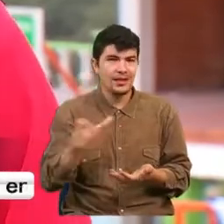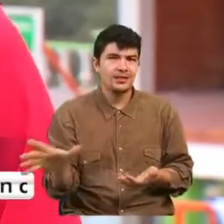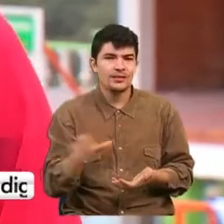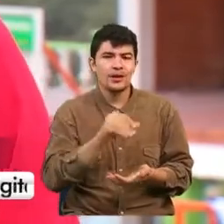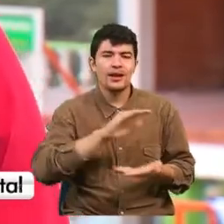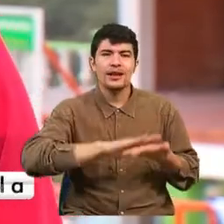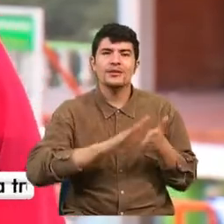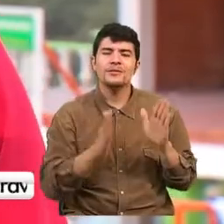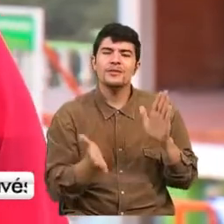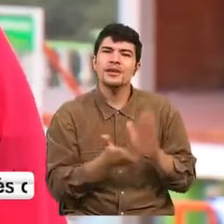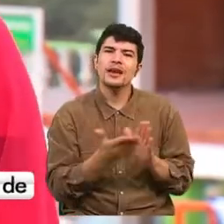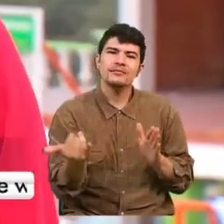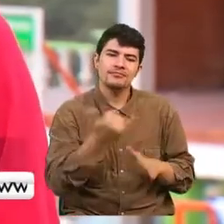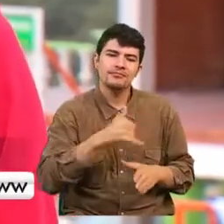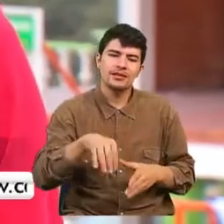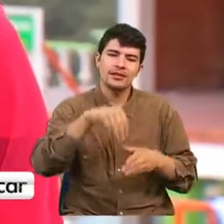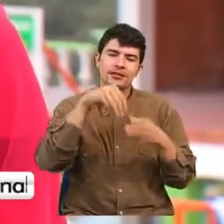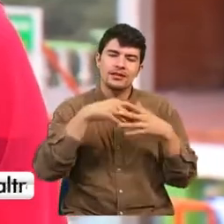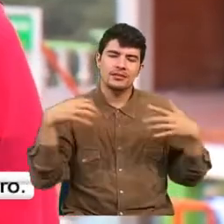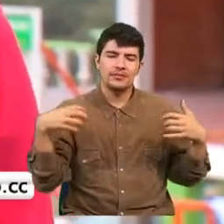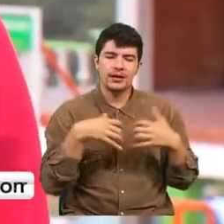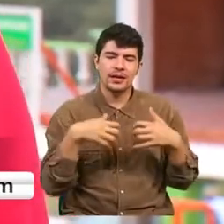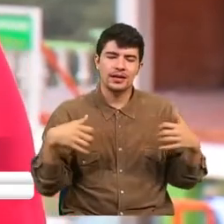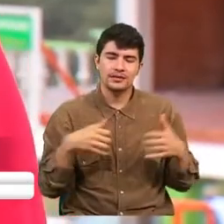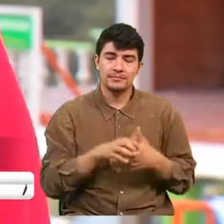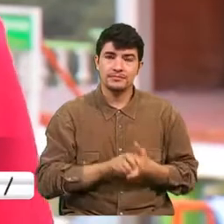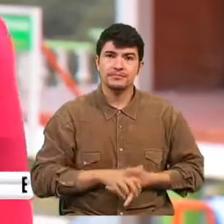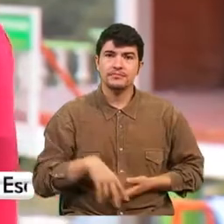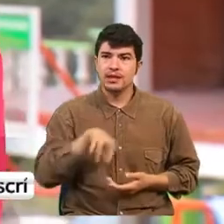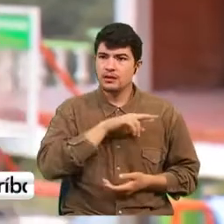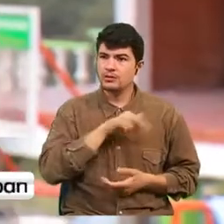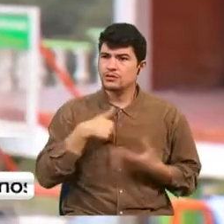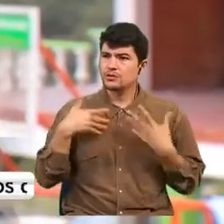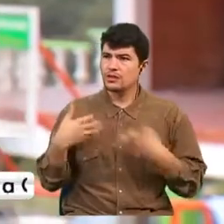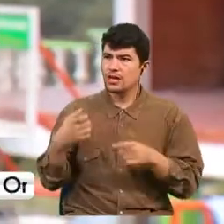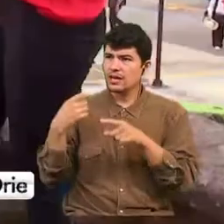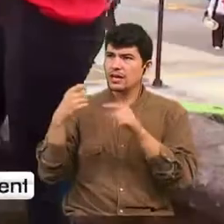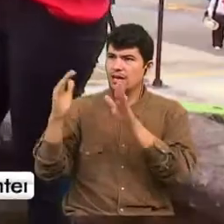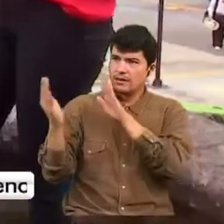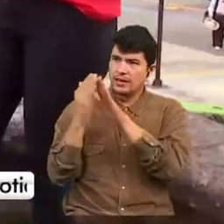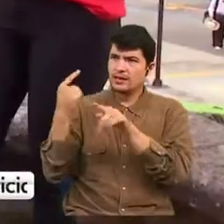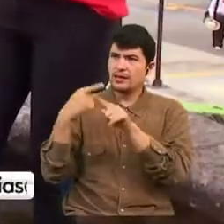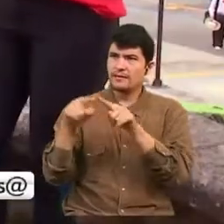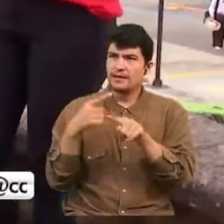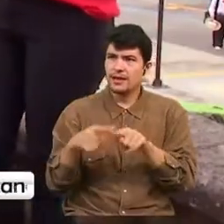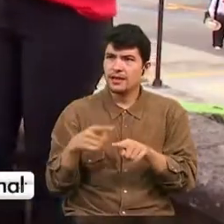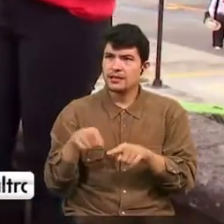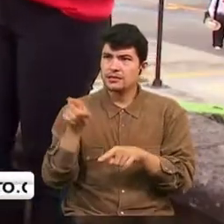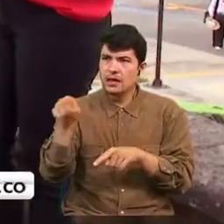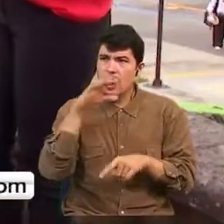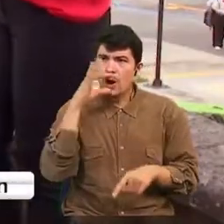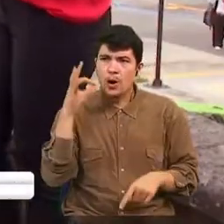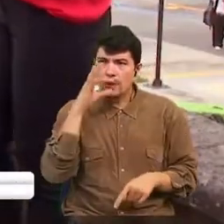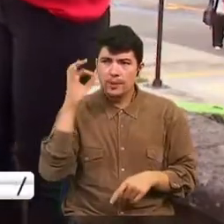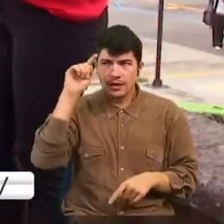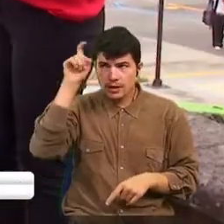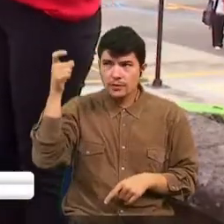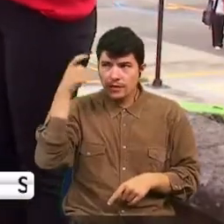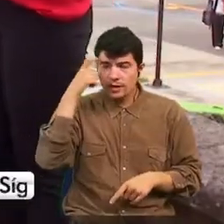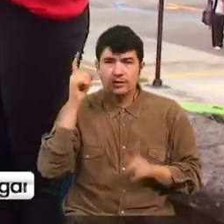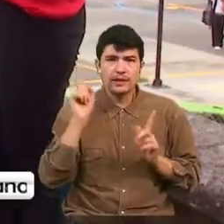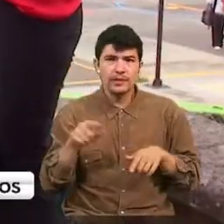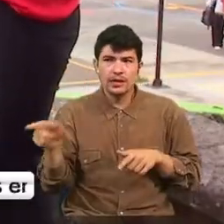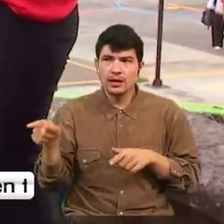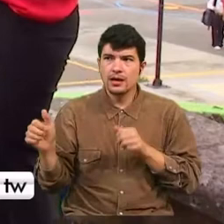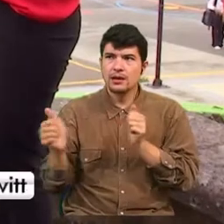parte de la provincia de Vélez. Nosotros queremos también hablar con diferentes autoridades. Estábamos hablando con el señor gobernador. Estamos también